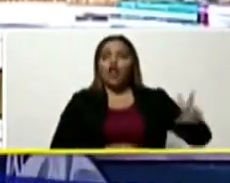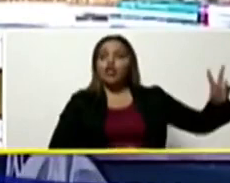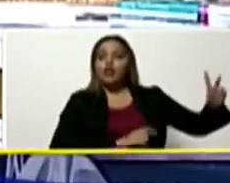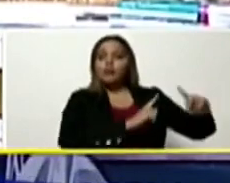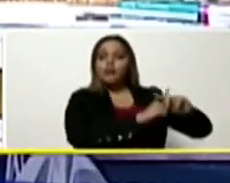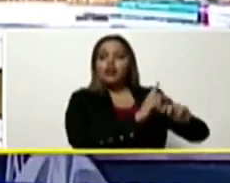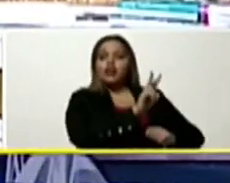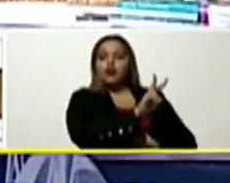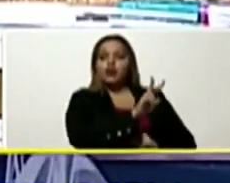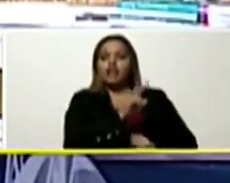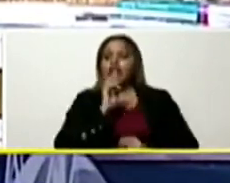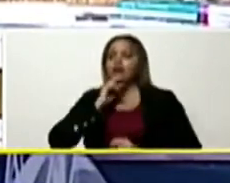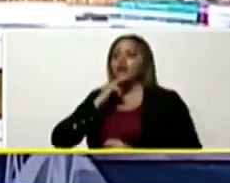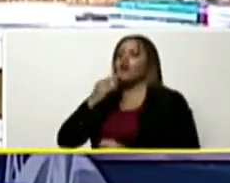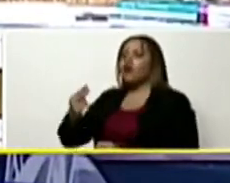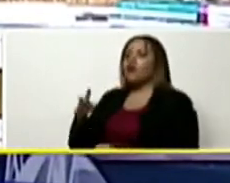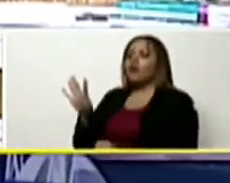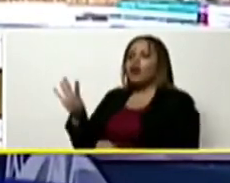2 más 2, 4.